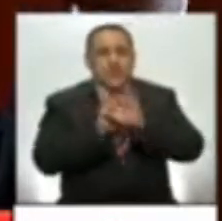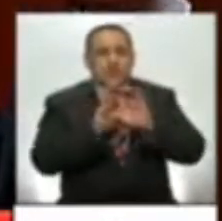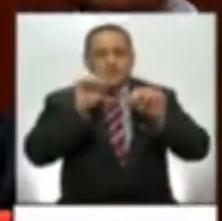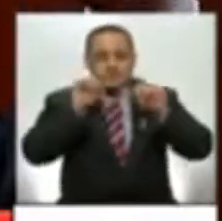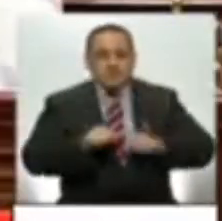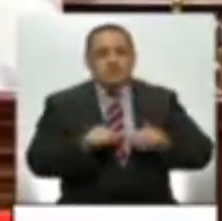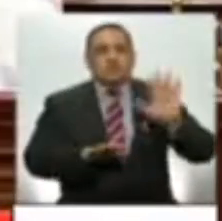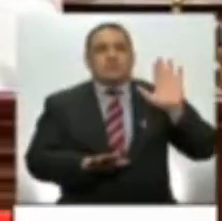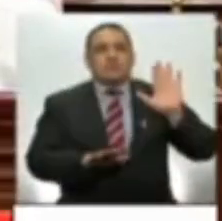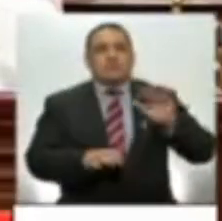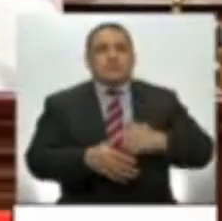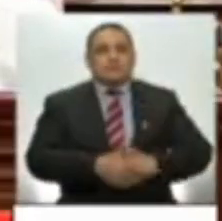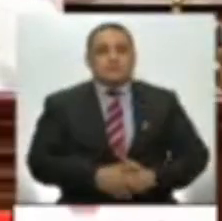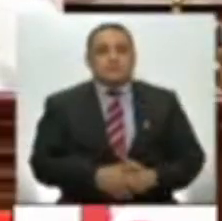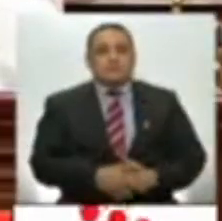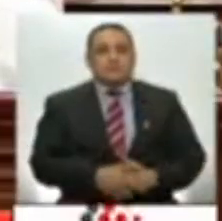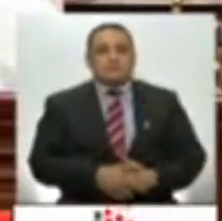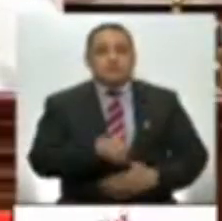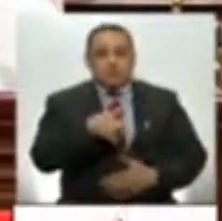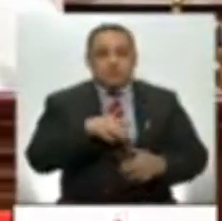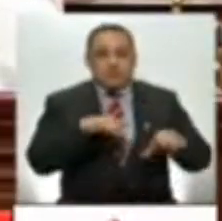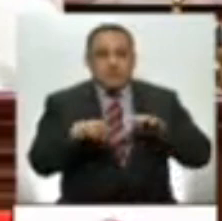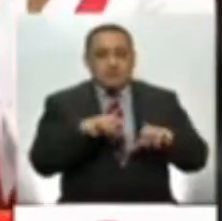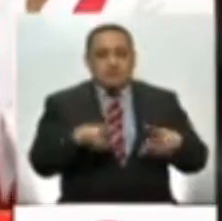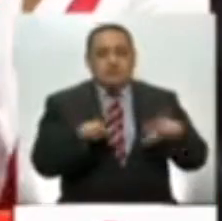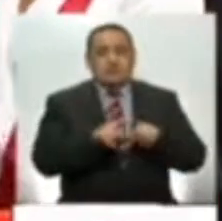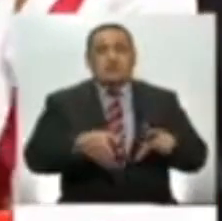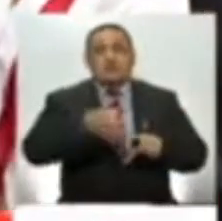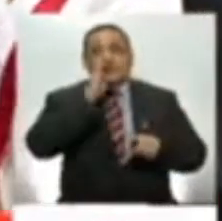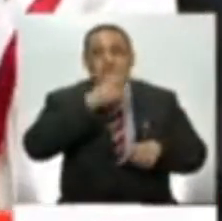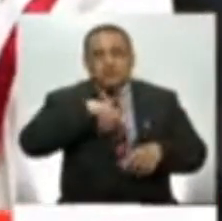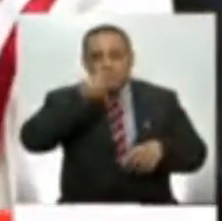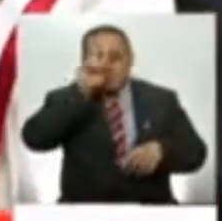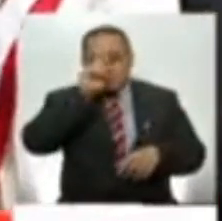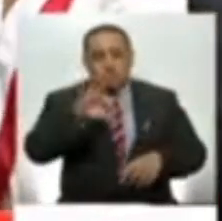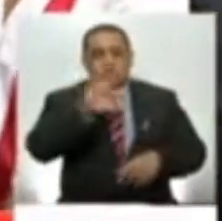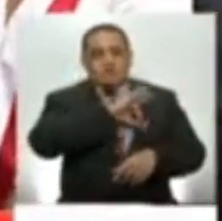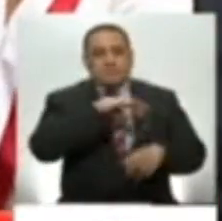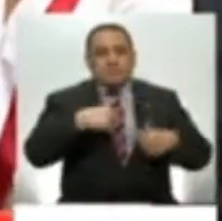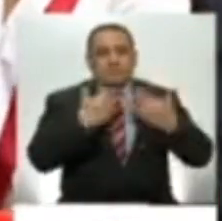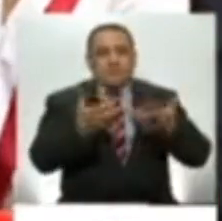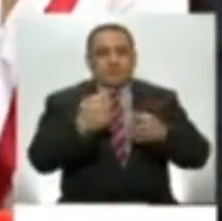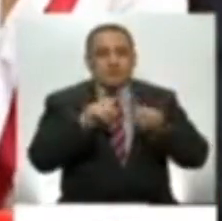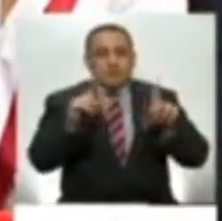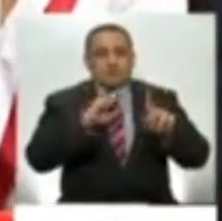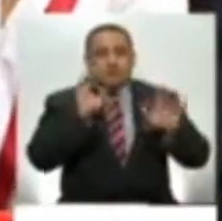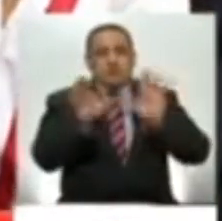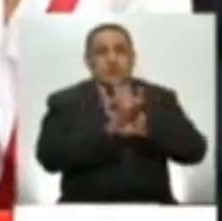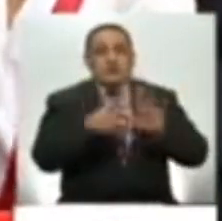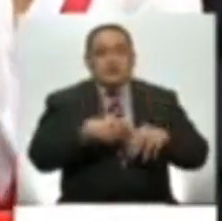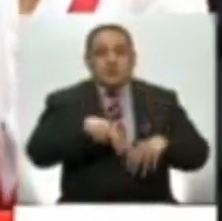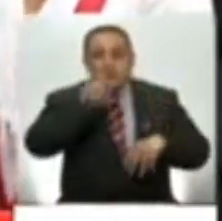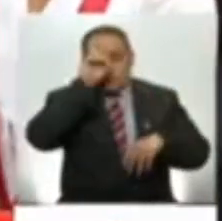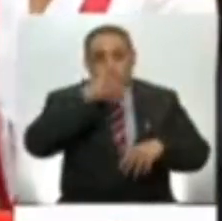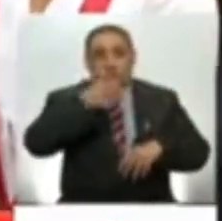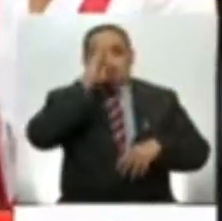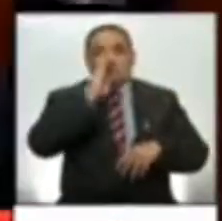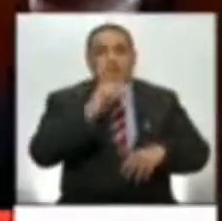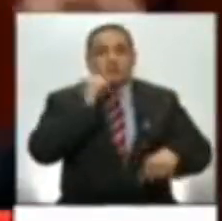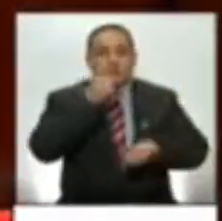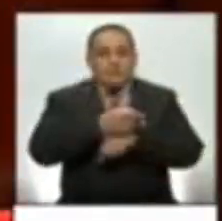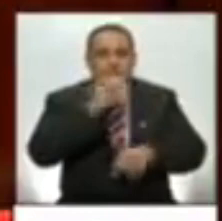sí, juro. Si así lo hace, que Dios y la patria lo premien, sino que él y la nación se lo